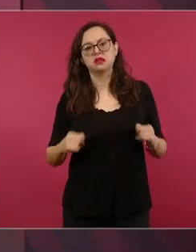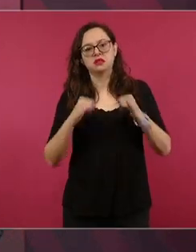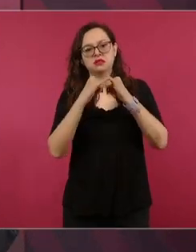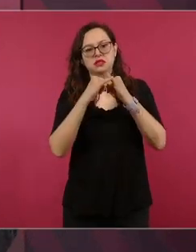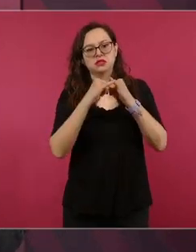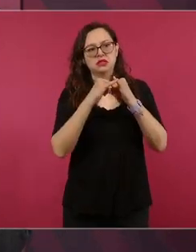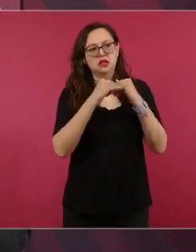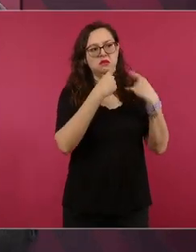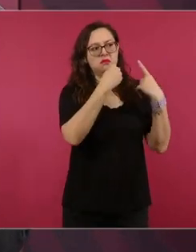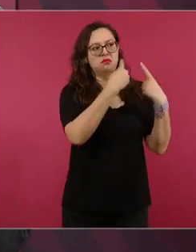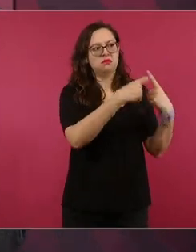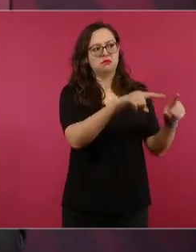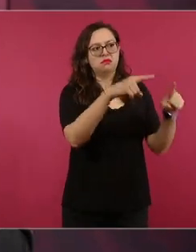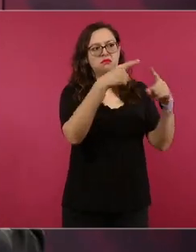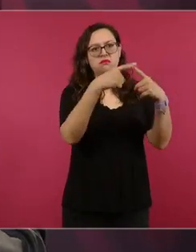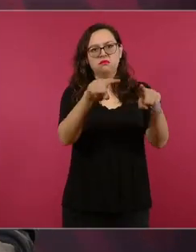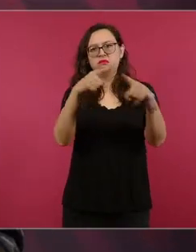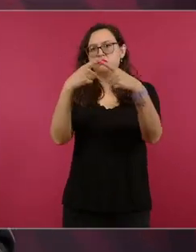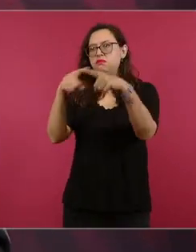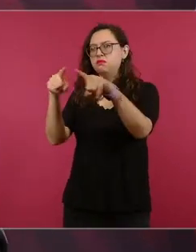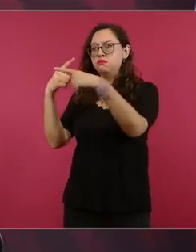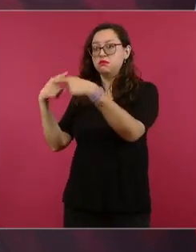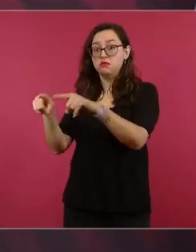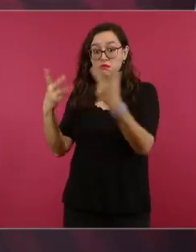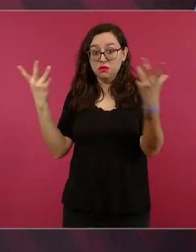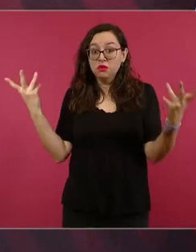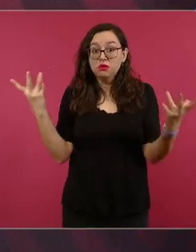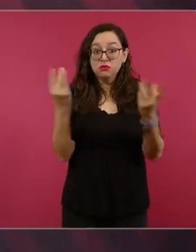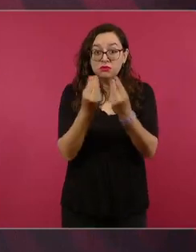había una buena coordinación.